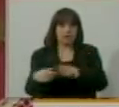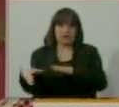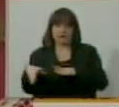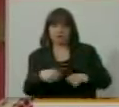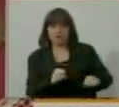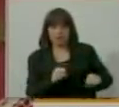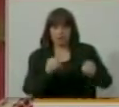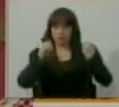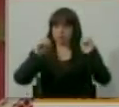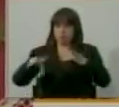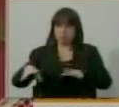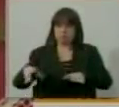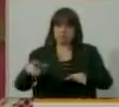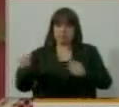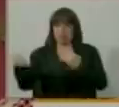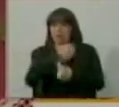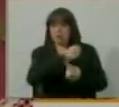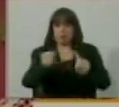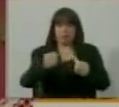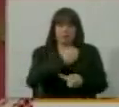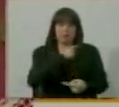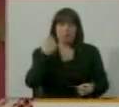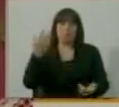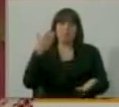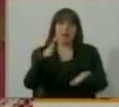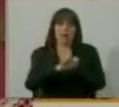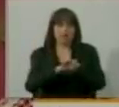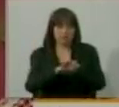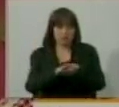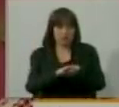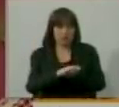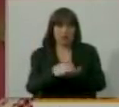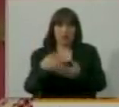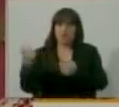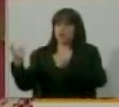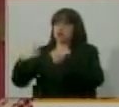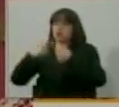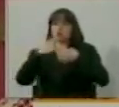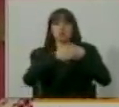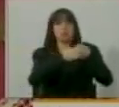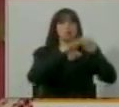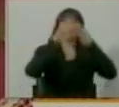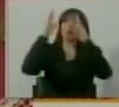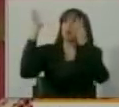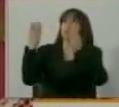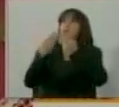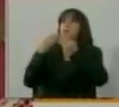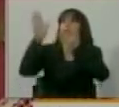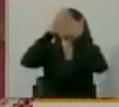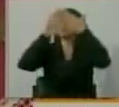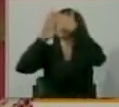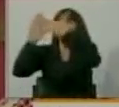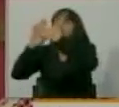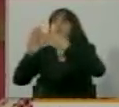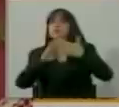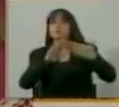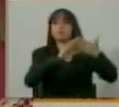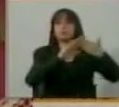Desaparece, tortura, asesina. Tiene socios en el mundo para taparse las cosas.